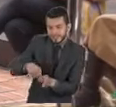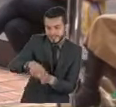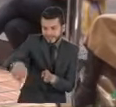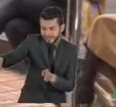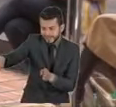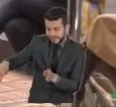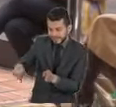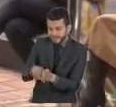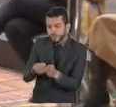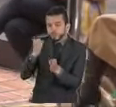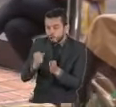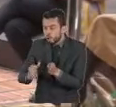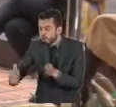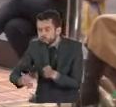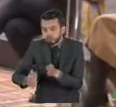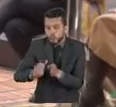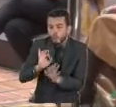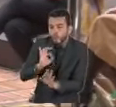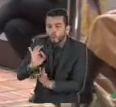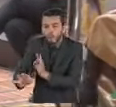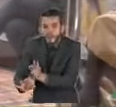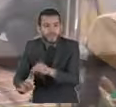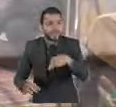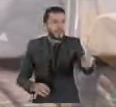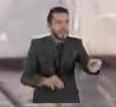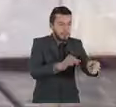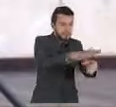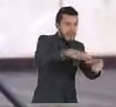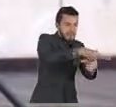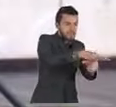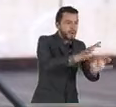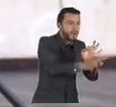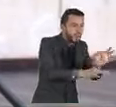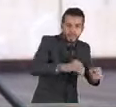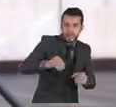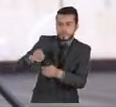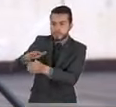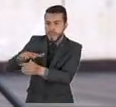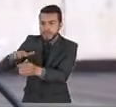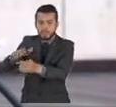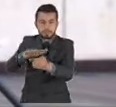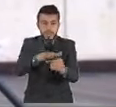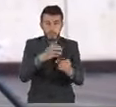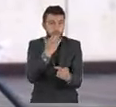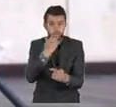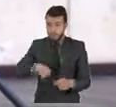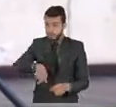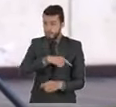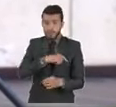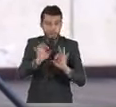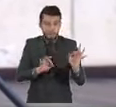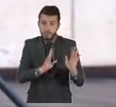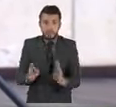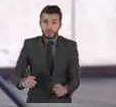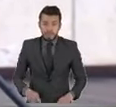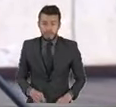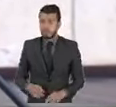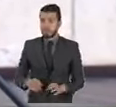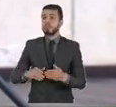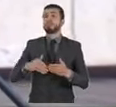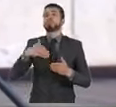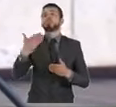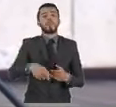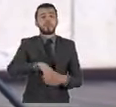iniciativa pública que opera la empresa, pues no lo haremos en ningún lado. Entonces, estamos